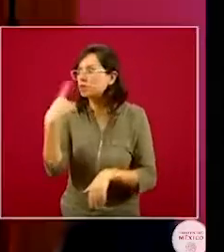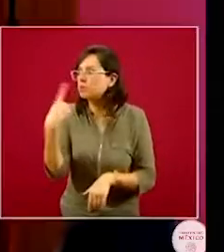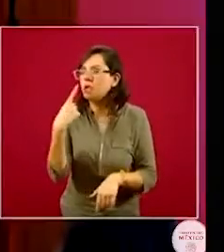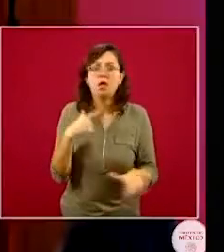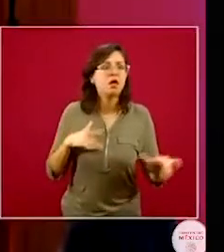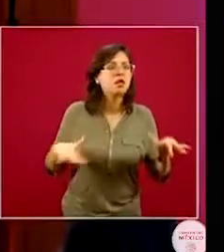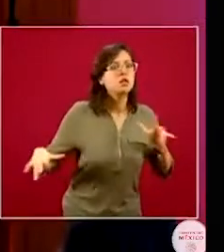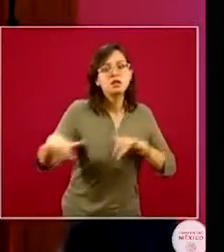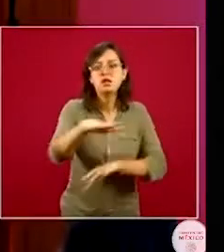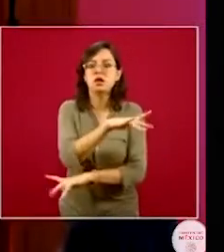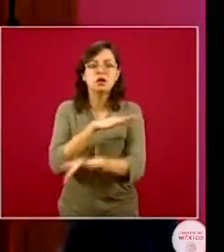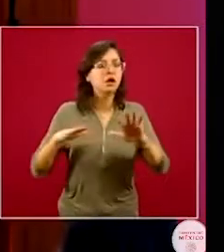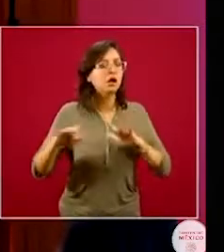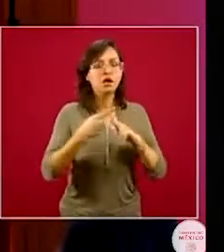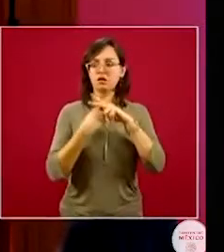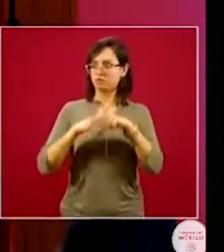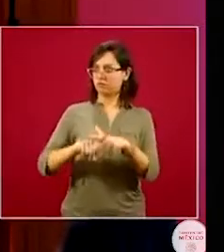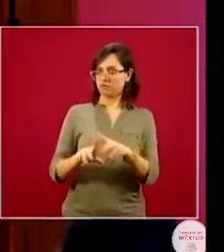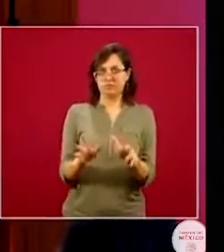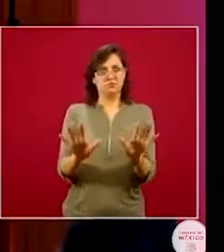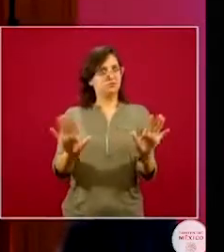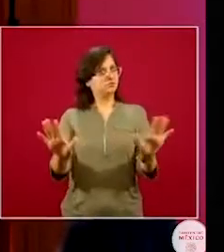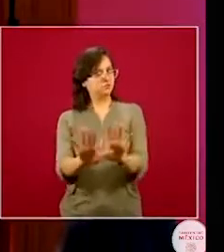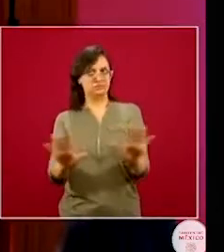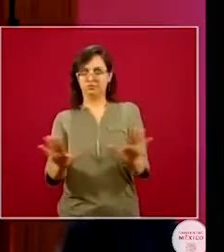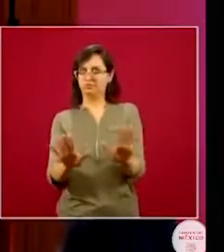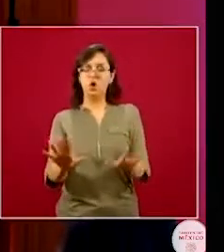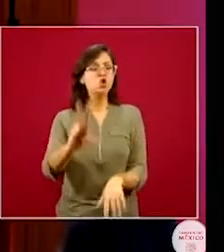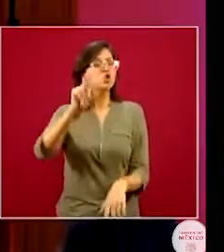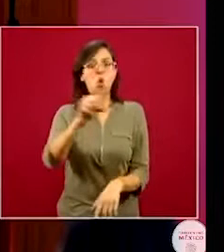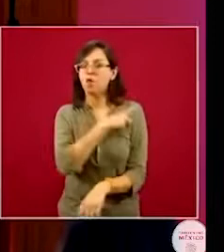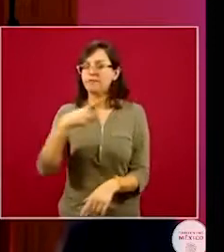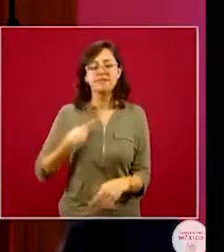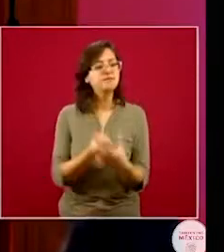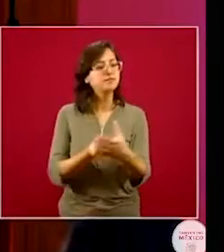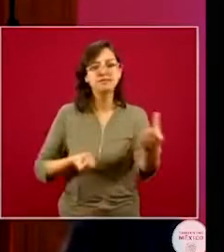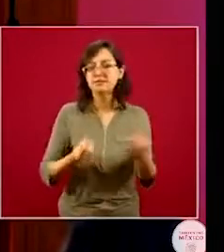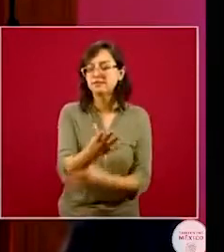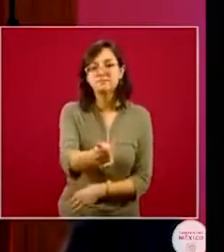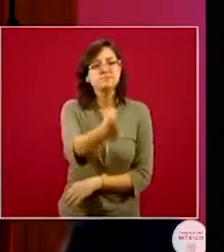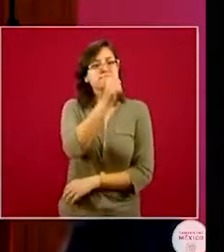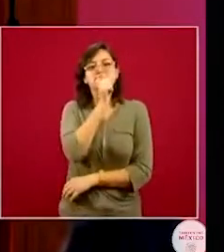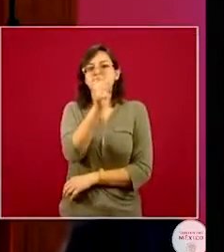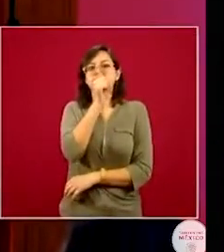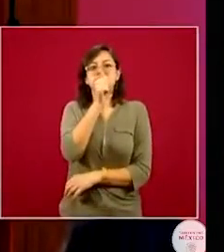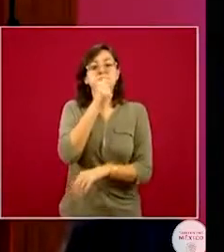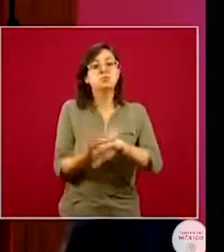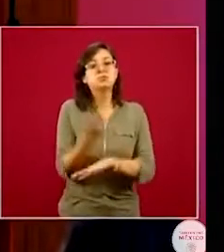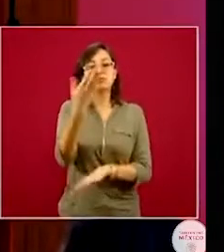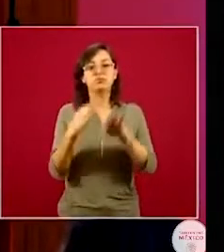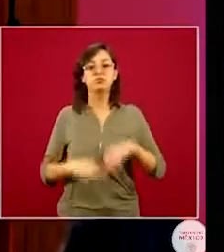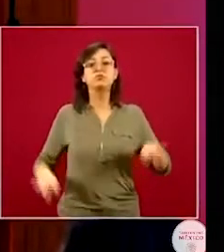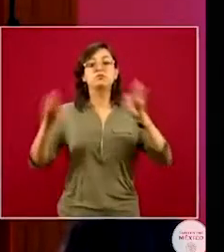entre la lista se encuentran estados como jalisco que cuenta con 23 municipios que entran en esta categoría mientras